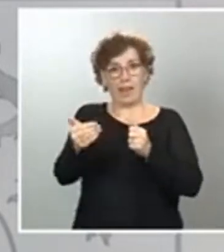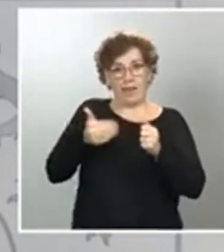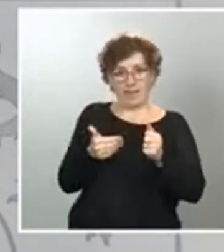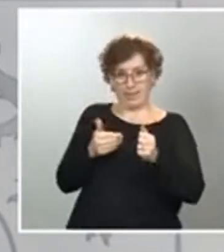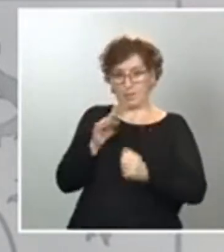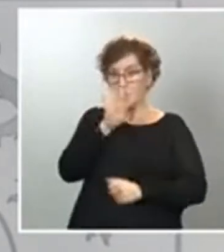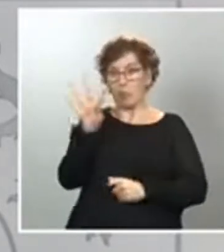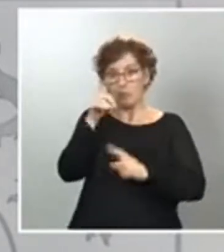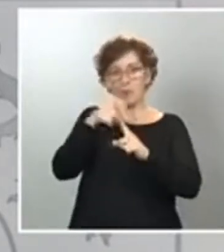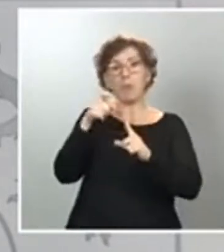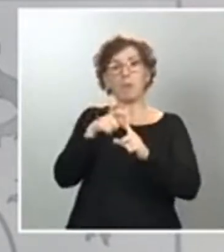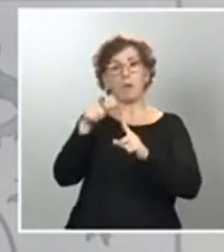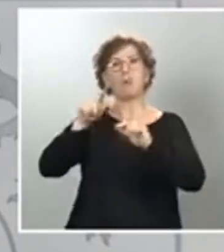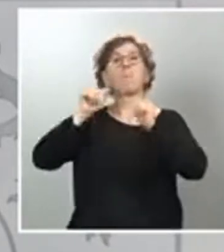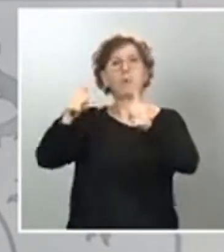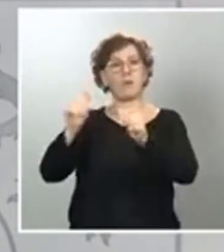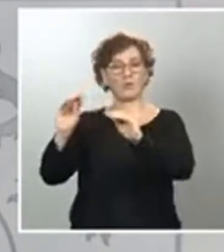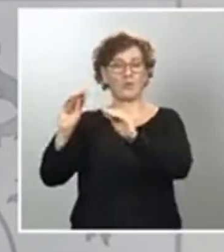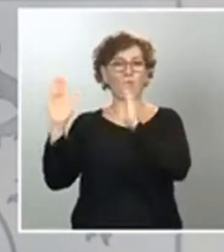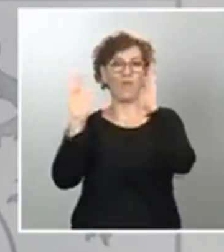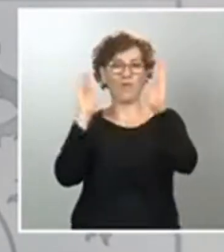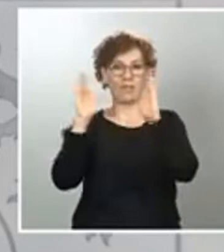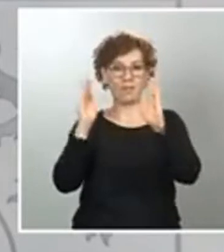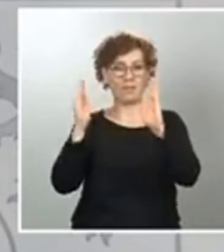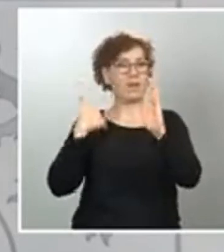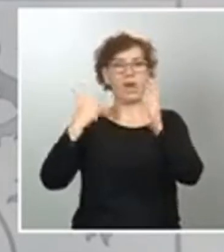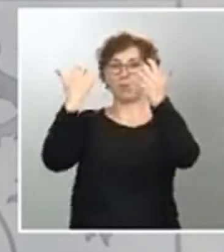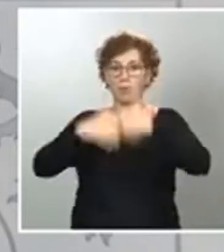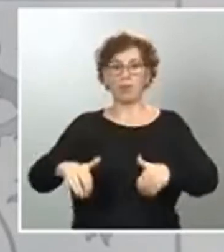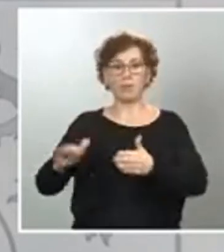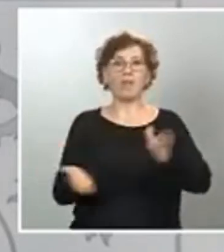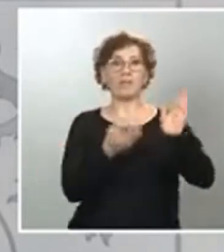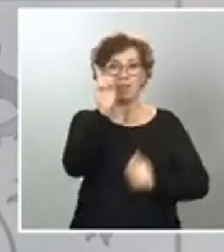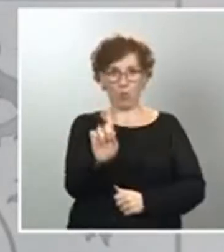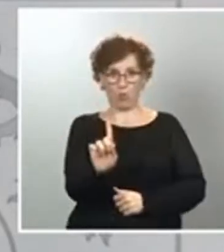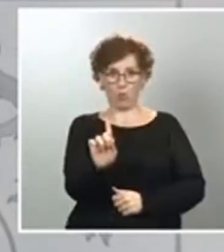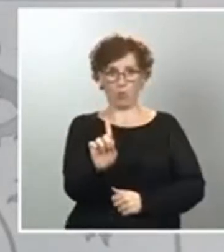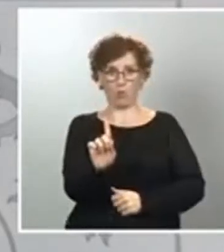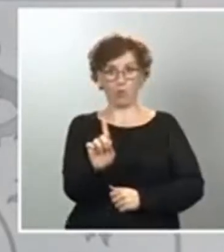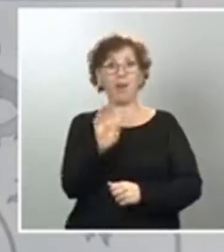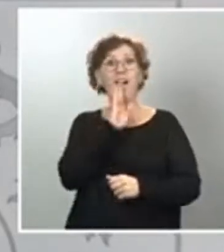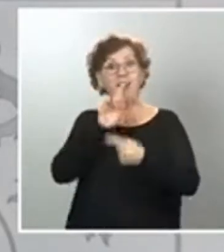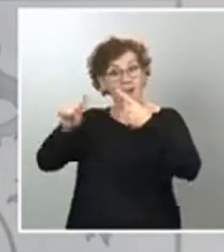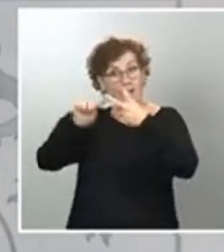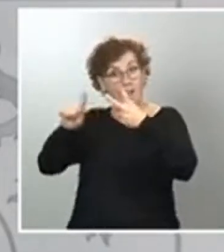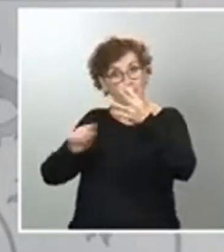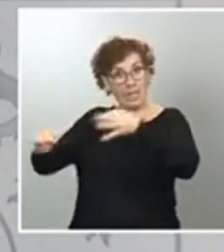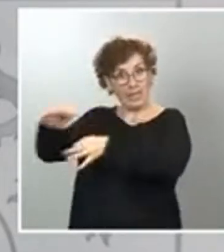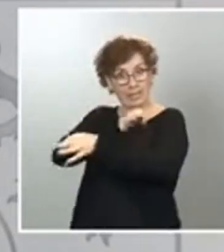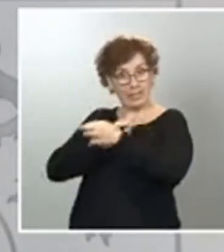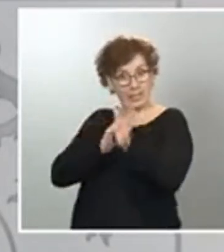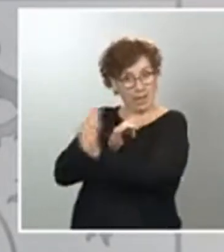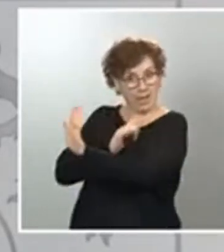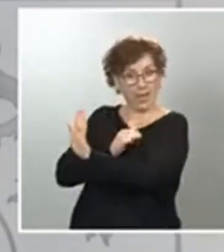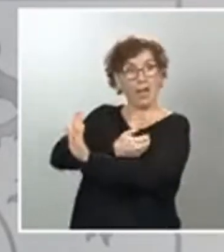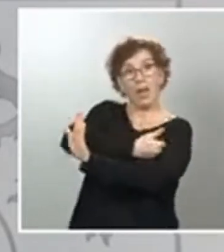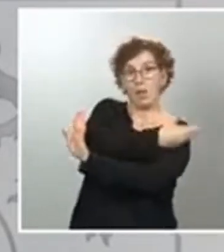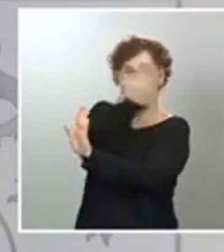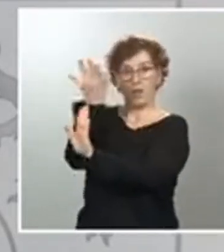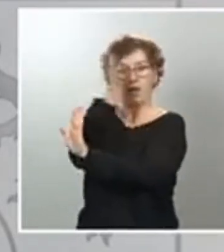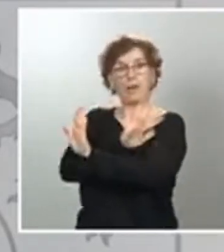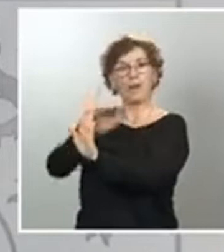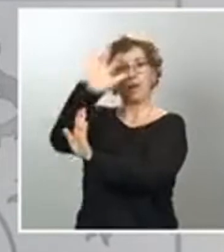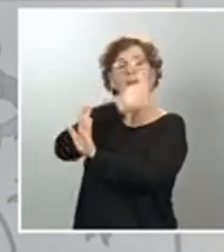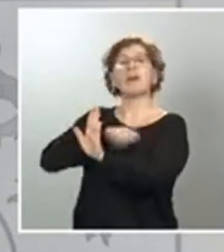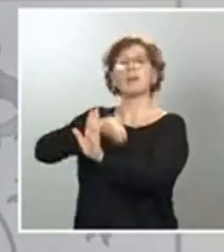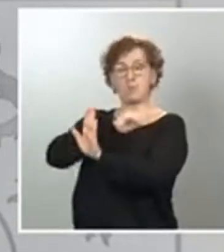desescalada situándose en la fase 1. Por tanto, salvo estas islas, el conjunto del territorio español se situará a partir